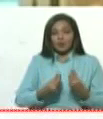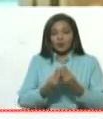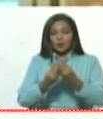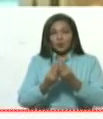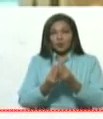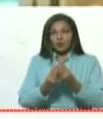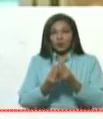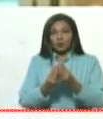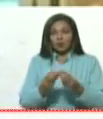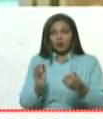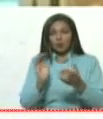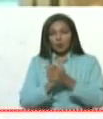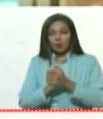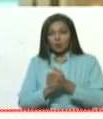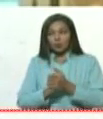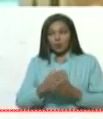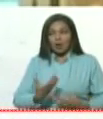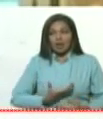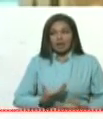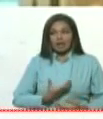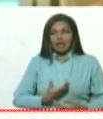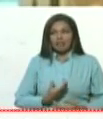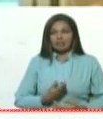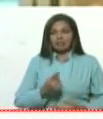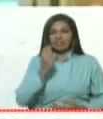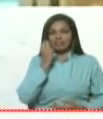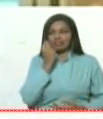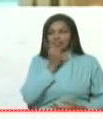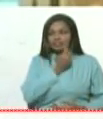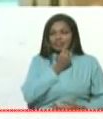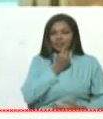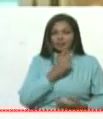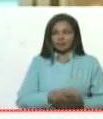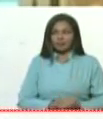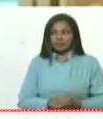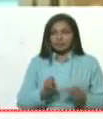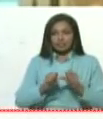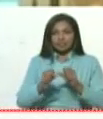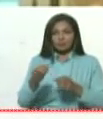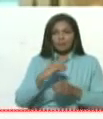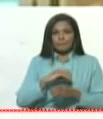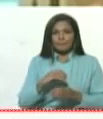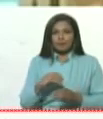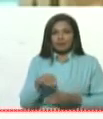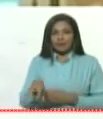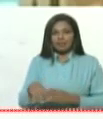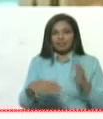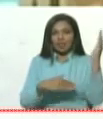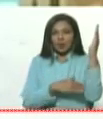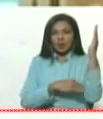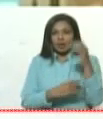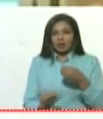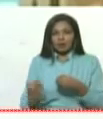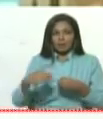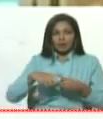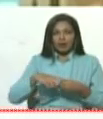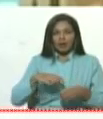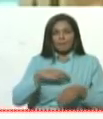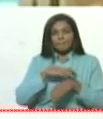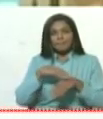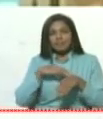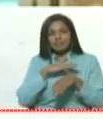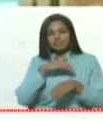pana Alejandro Terán, el alcalde. Continuamos, en el estado Lara se incorpora a la misión